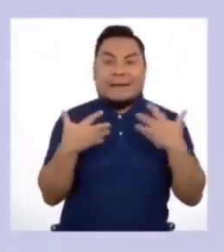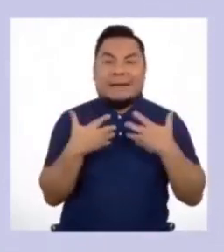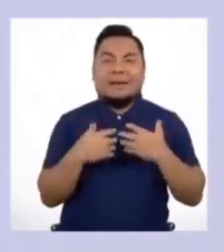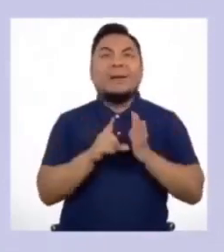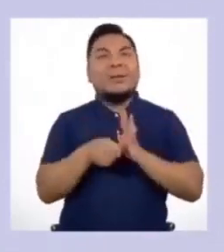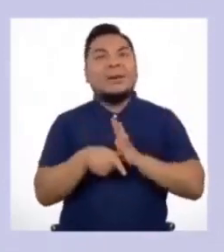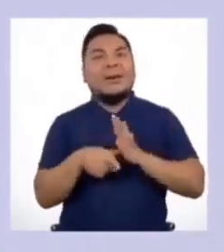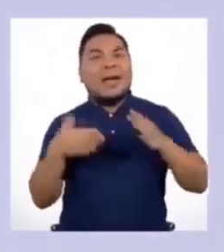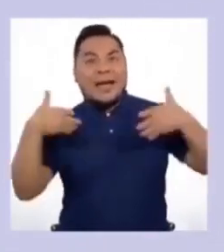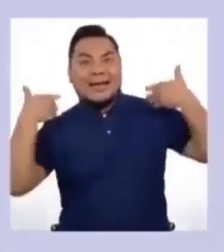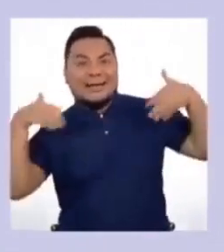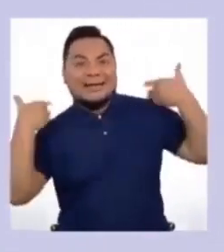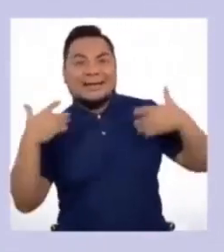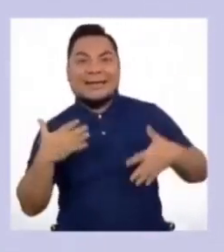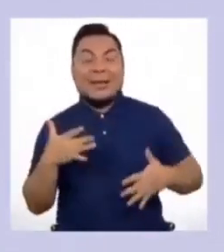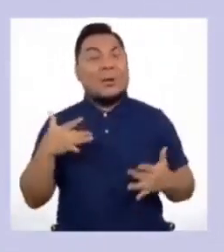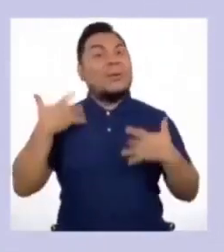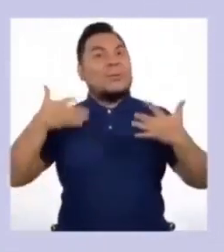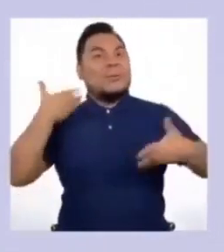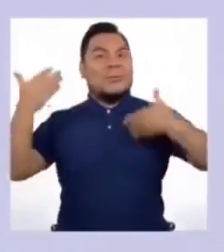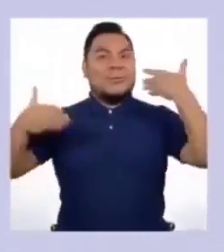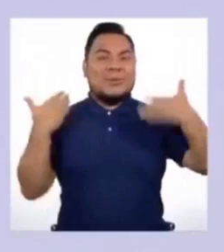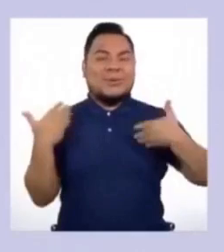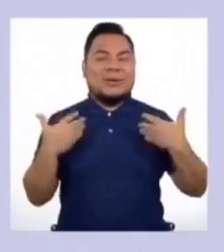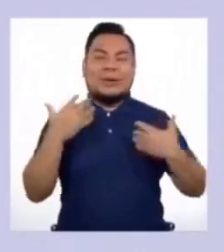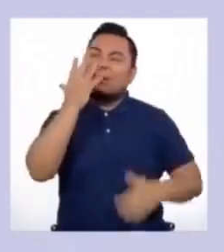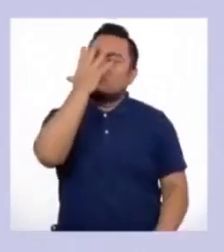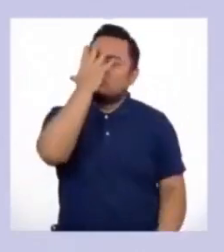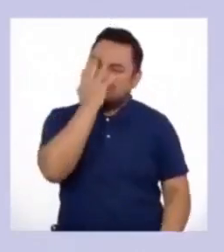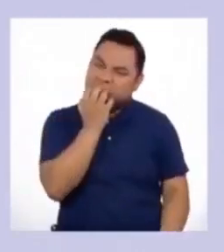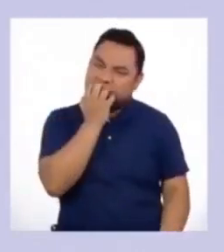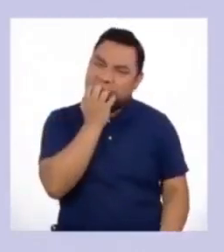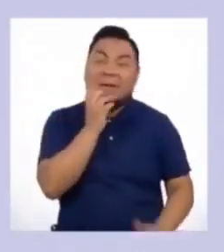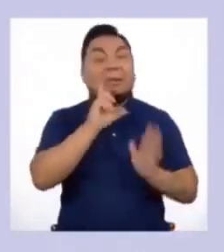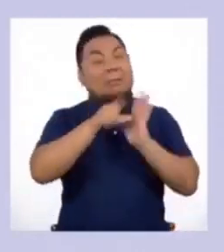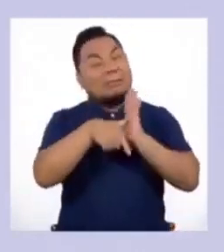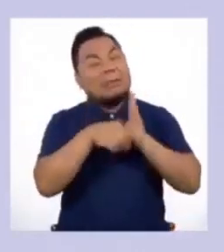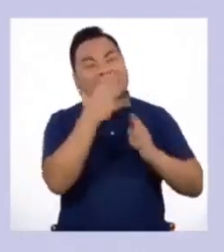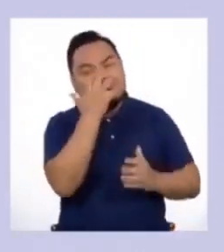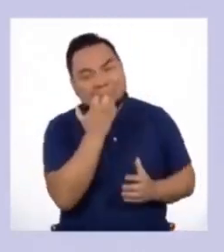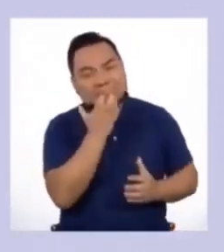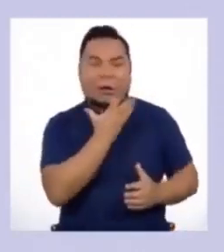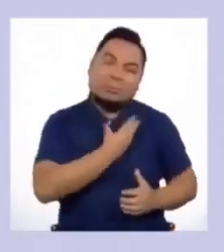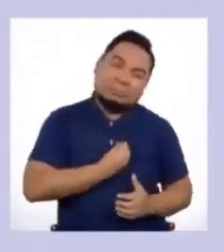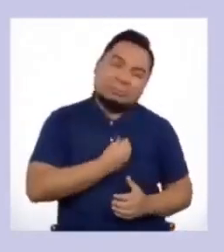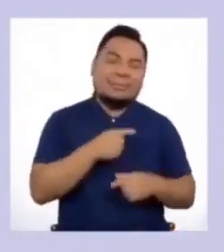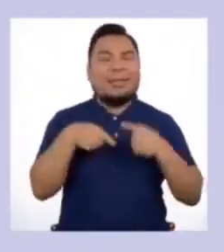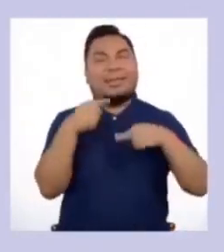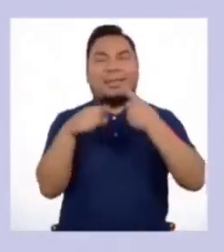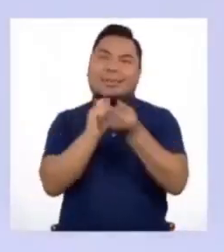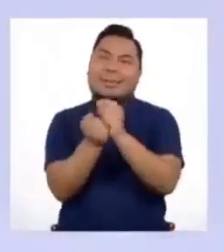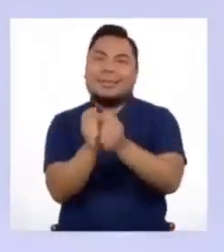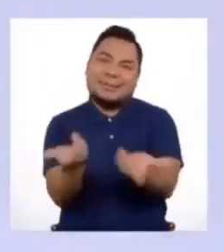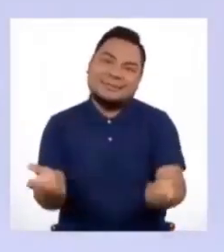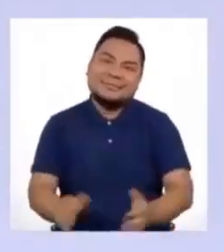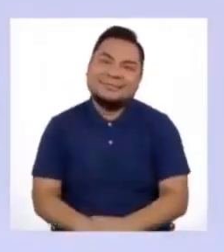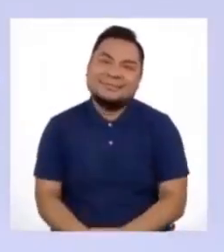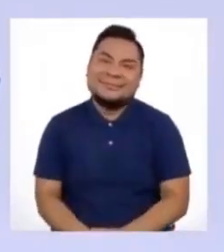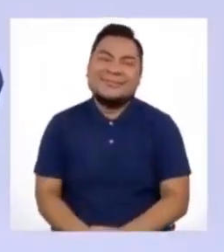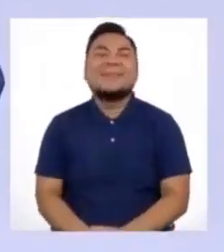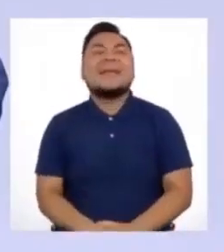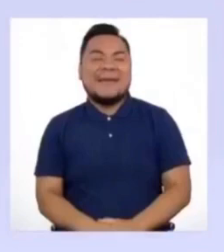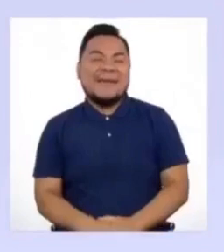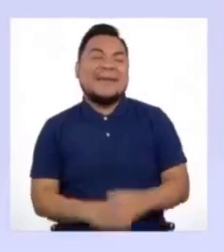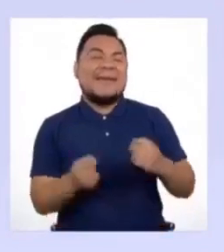alegría, entusiasmo, enojo, luego miedo, alegría y así estoy todo el tiempo. ¿Cómo te